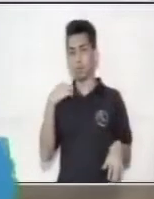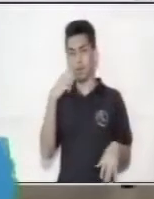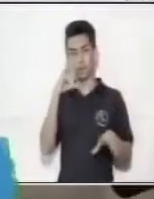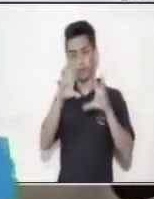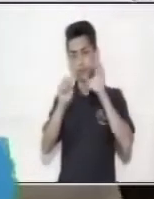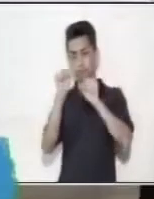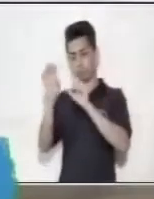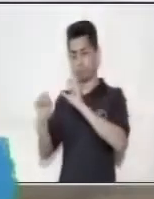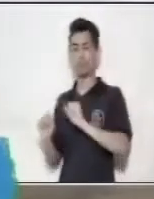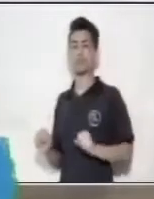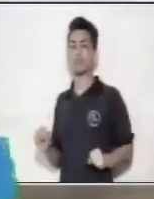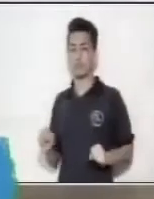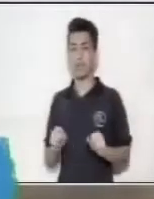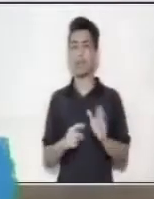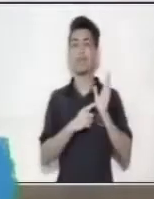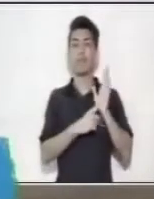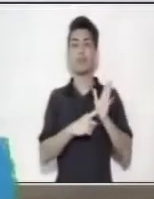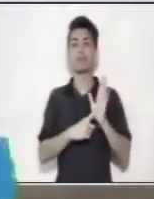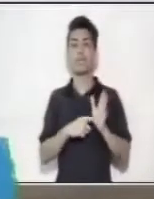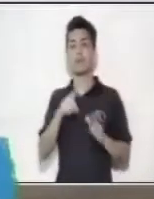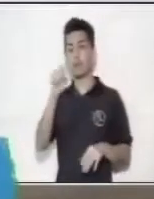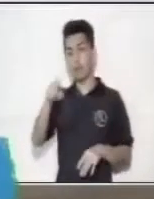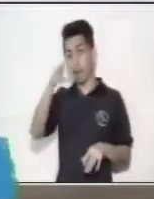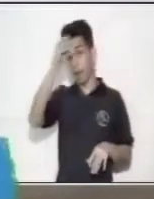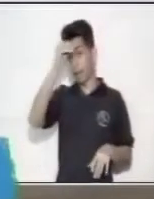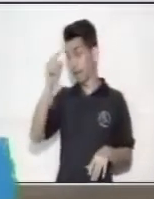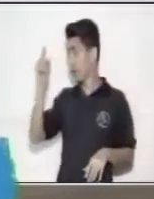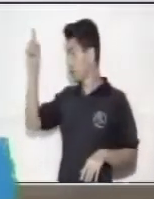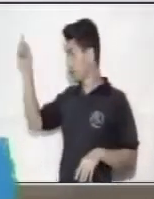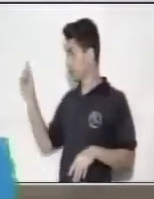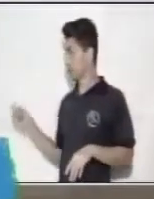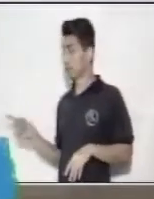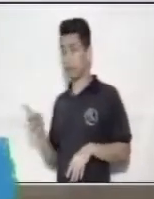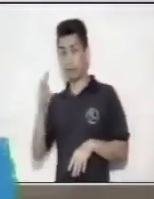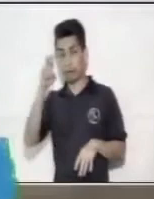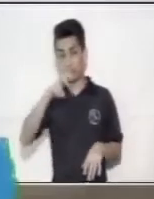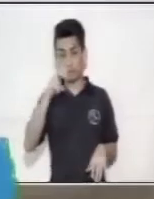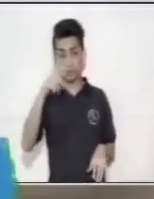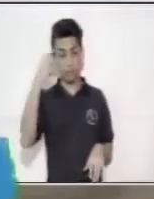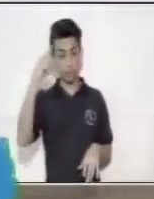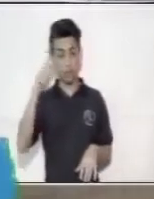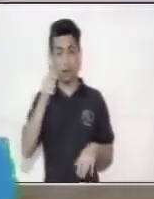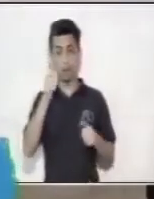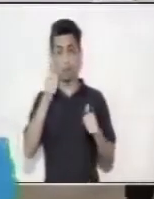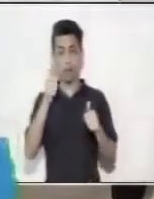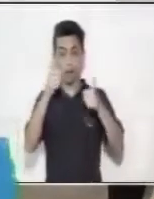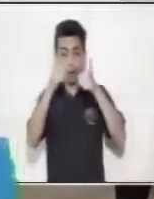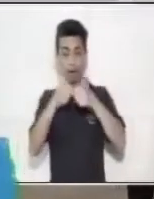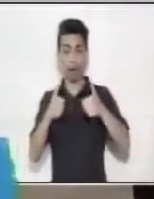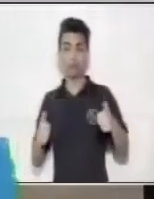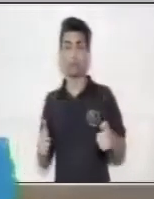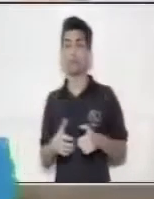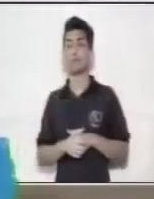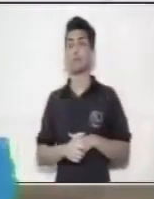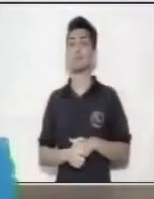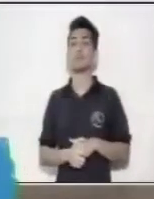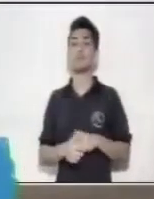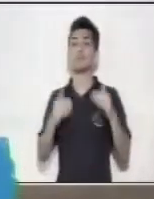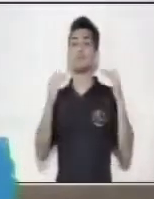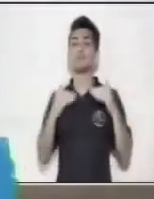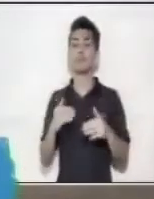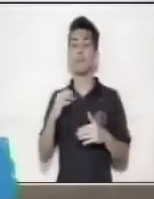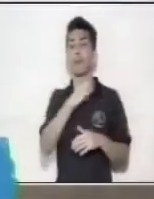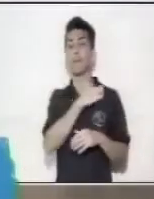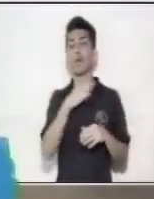son los demostrativos, tienes que aprendértelo porque es necesario para un buen análisis. También tenemos los